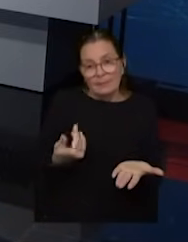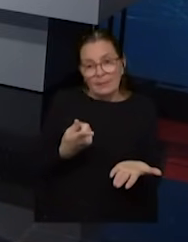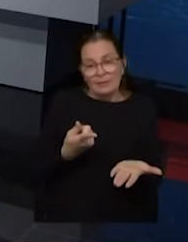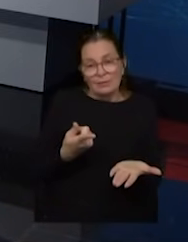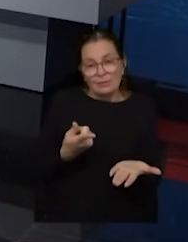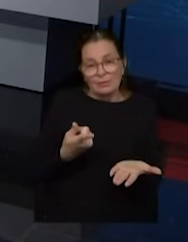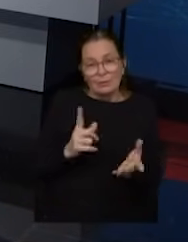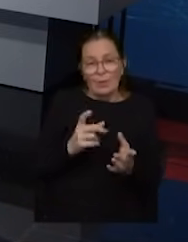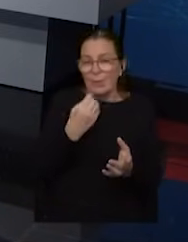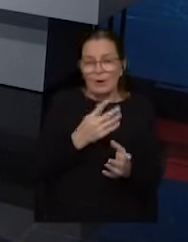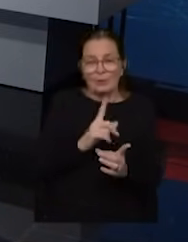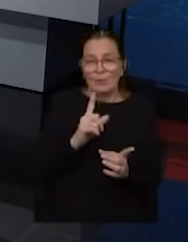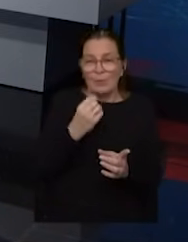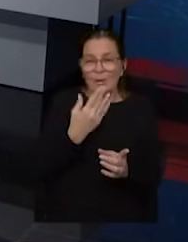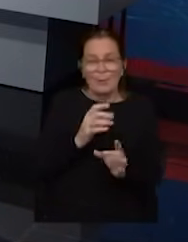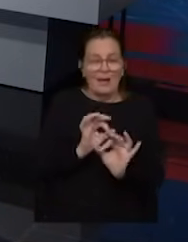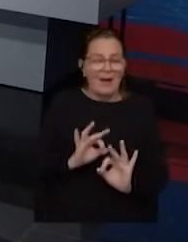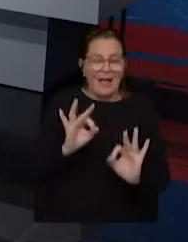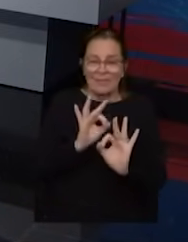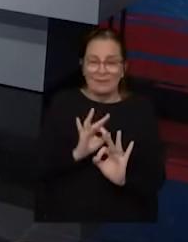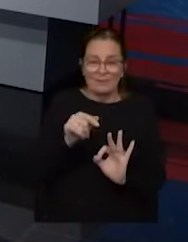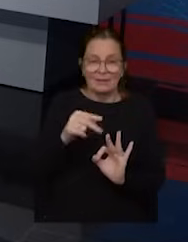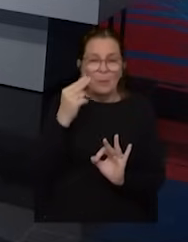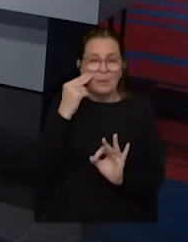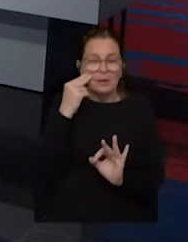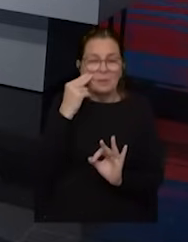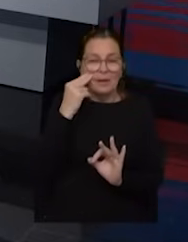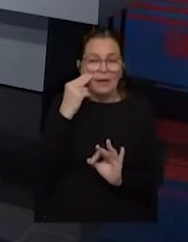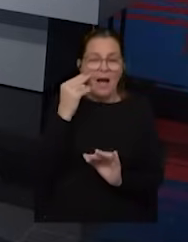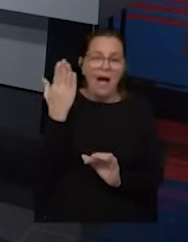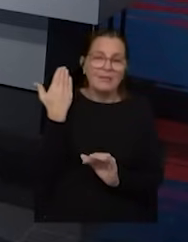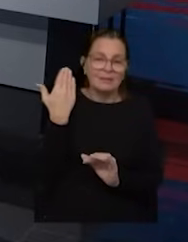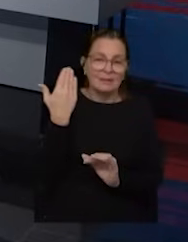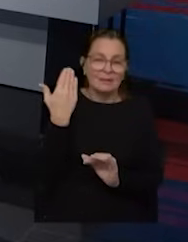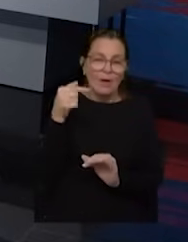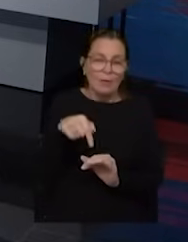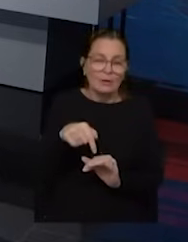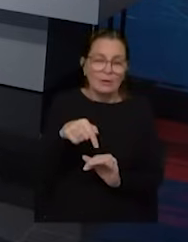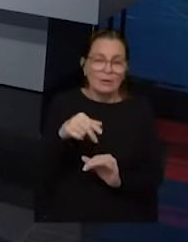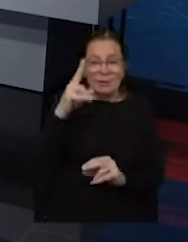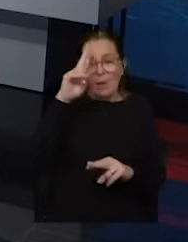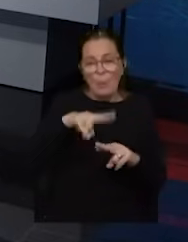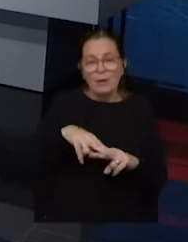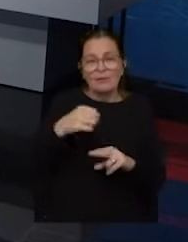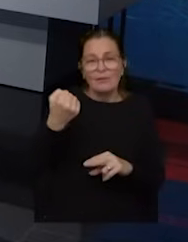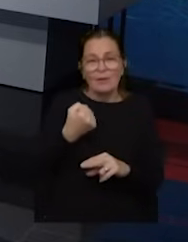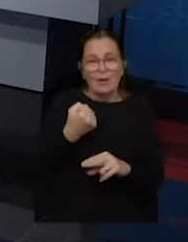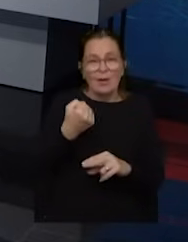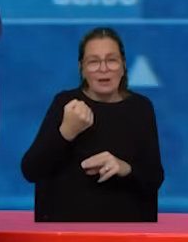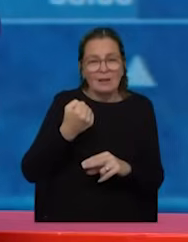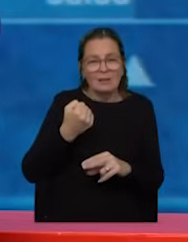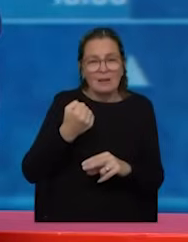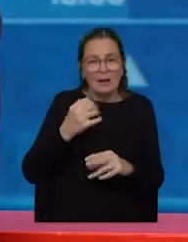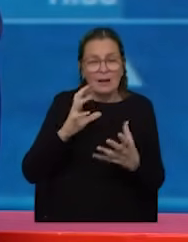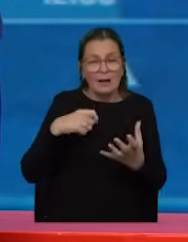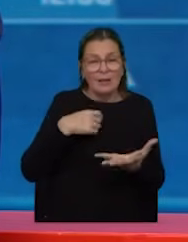es conducente no es conducente para nada el problema de la de los eh de las muertes violentas la sociedad se ha